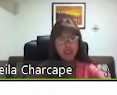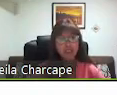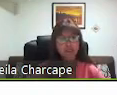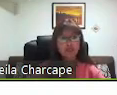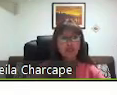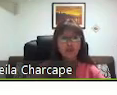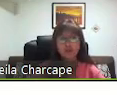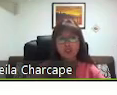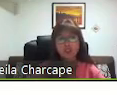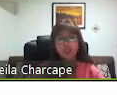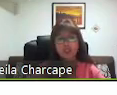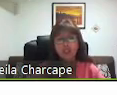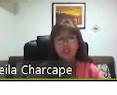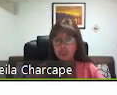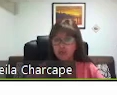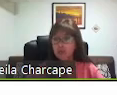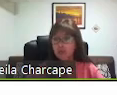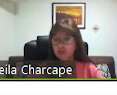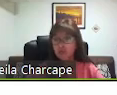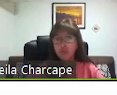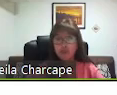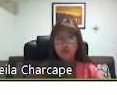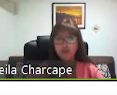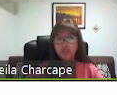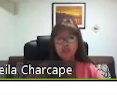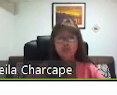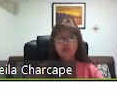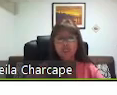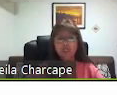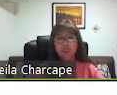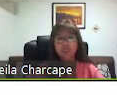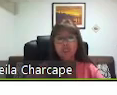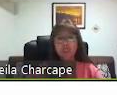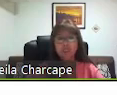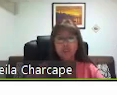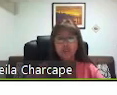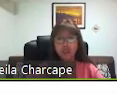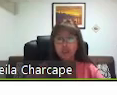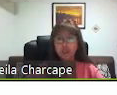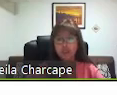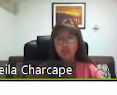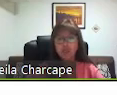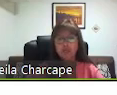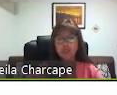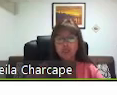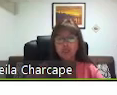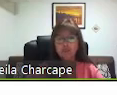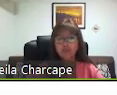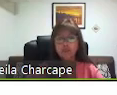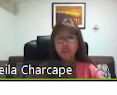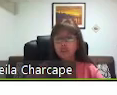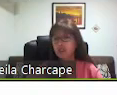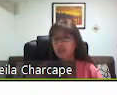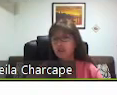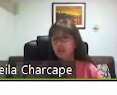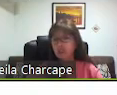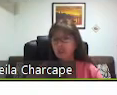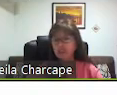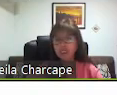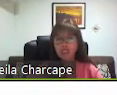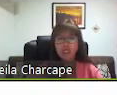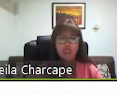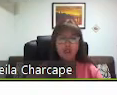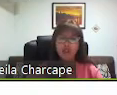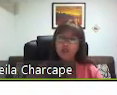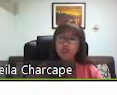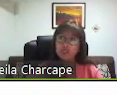El embarazo precoz. El embarazo precoz también nos debe hacer sospechar de violencia, ¿no? De maltrato infantil. Una